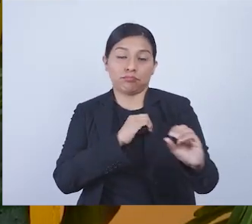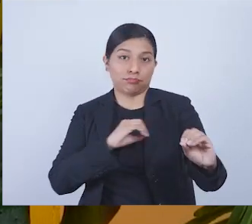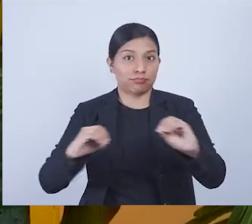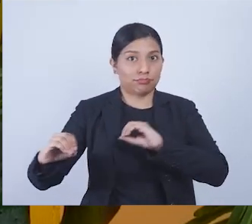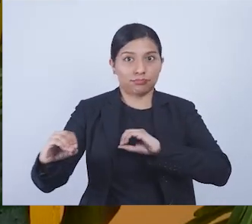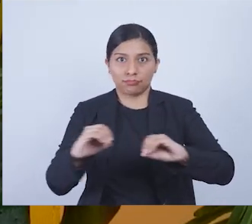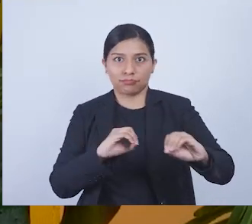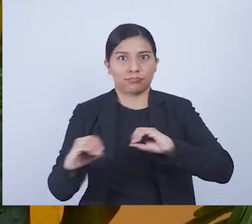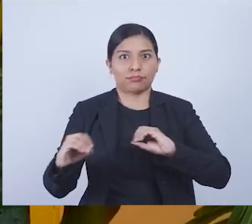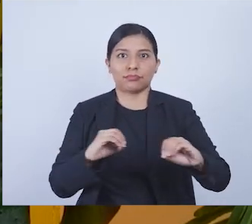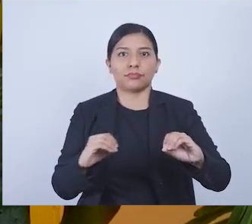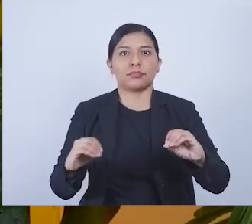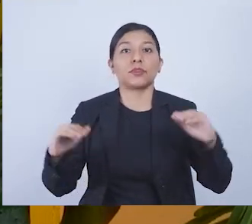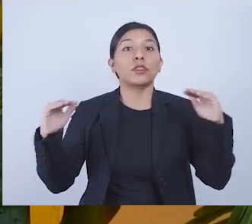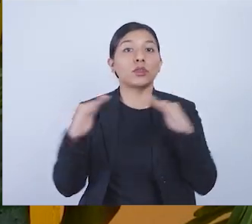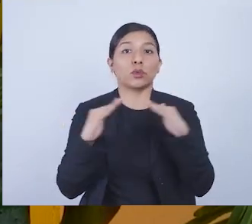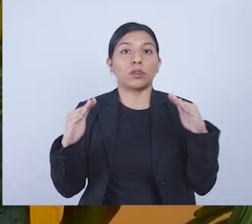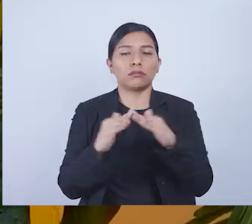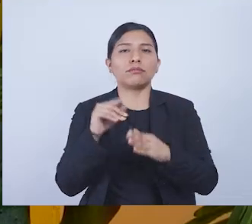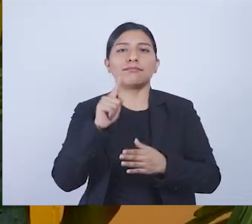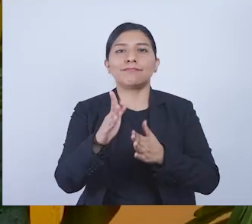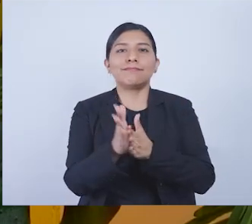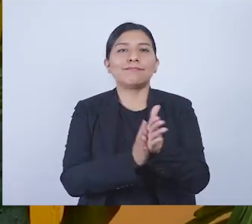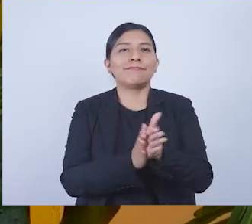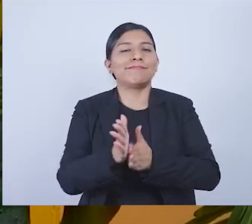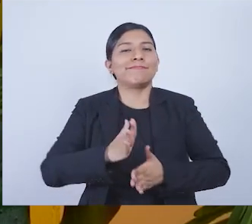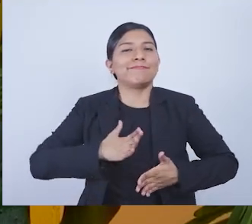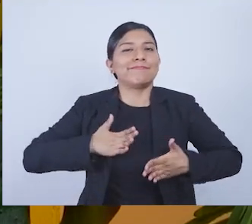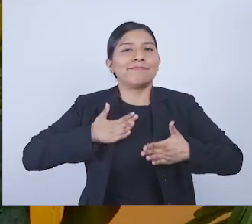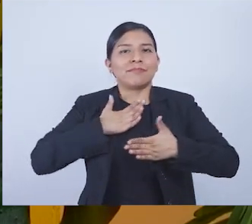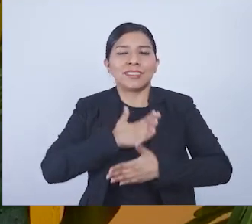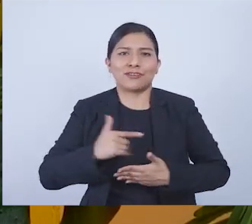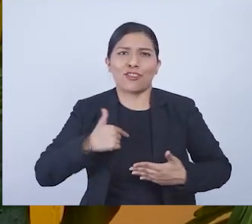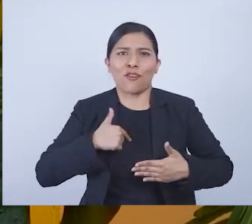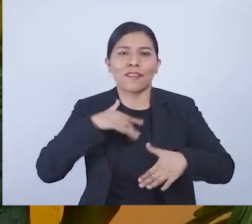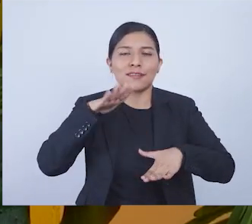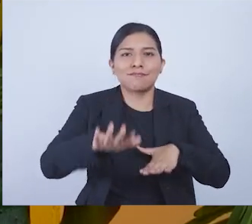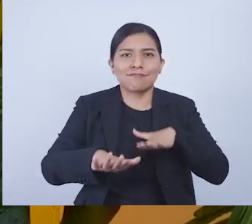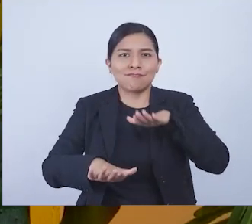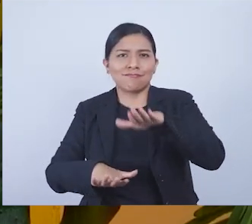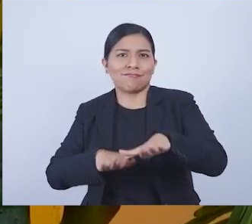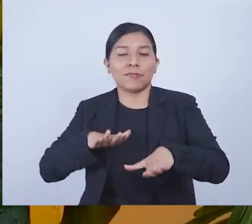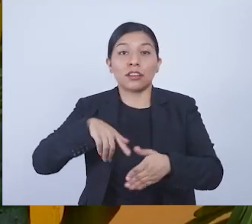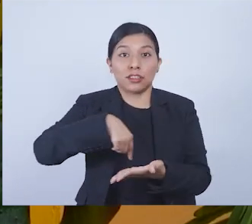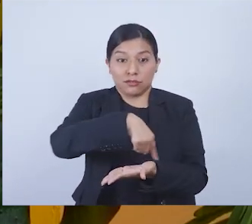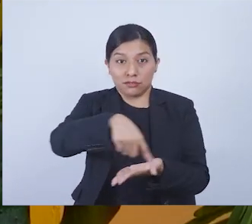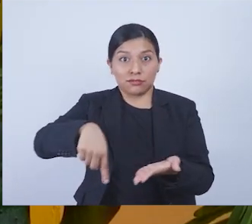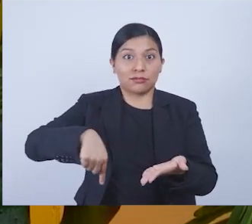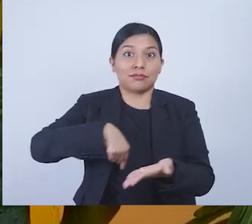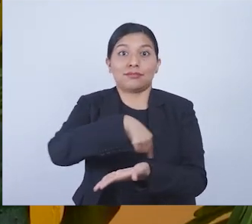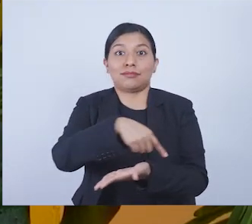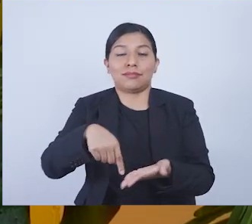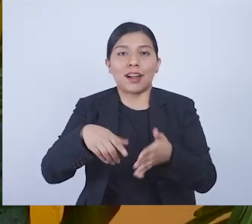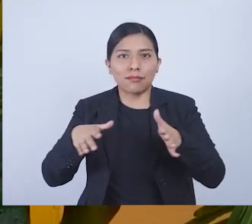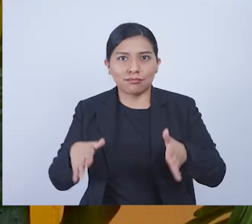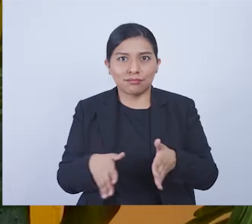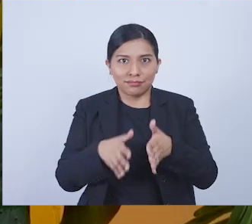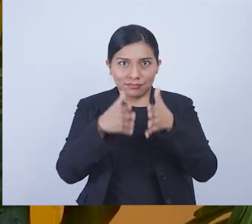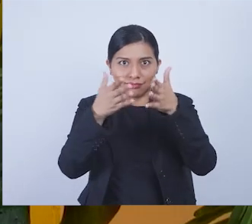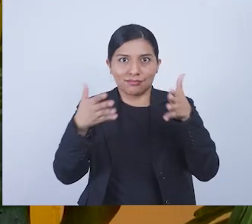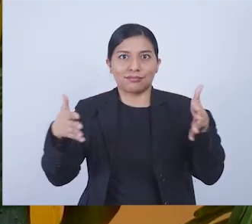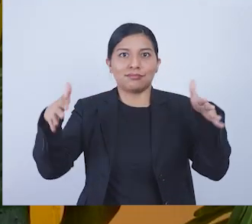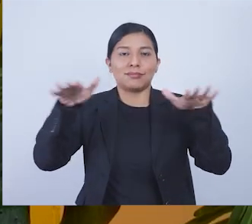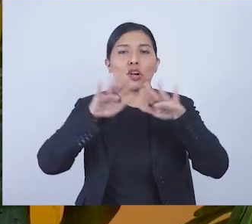corporal, ese disfrute de saltar, de arrastrarse, de girar, de subirse a un árbol, de